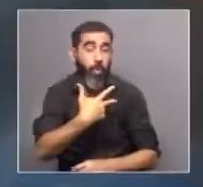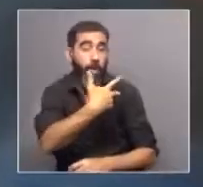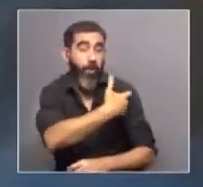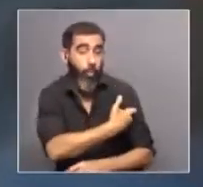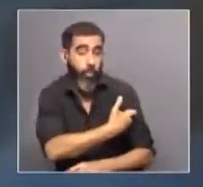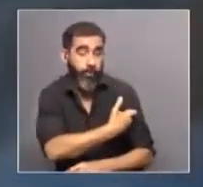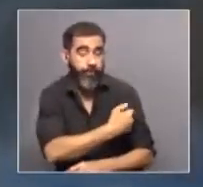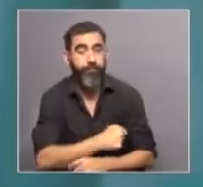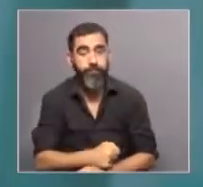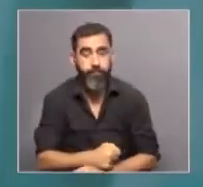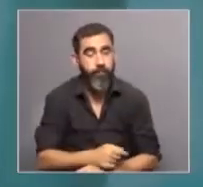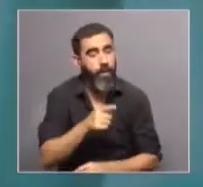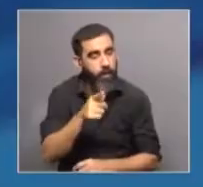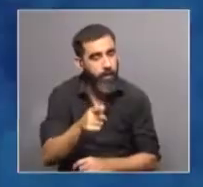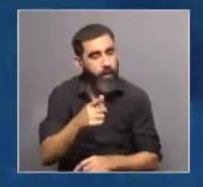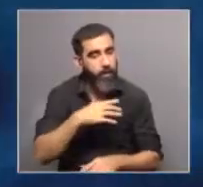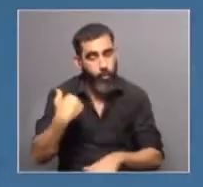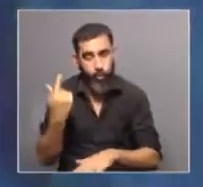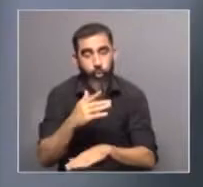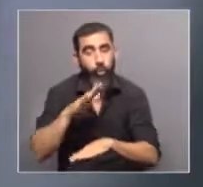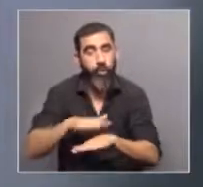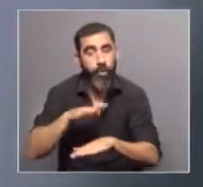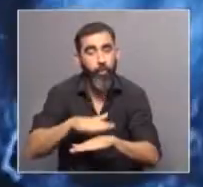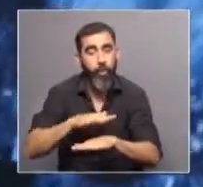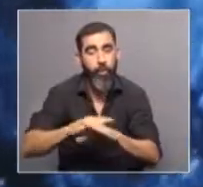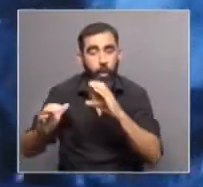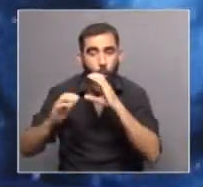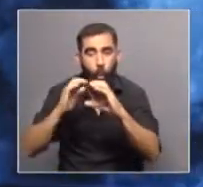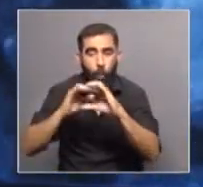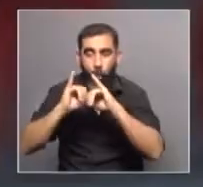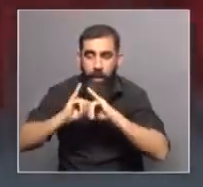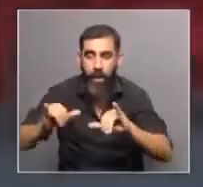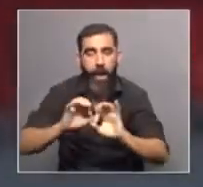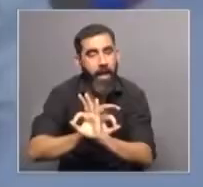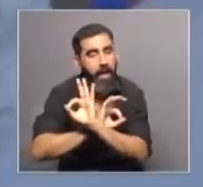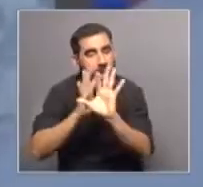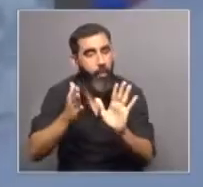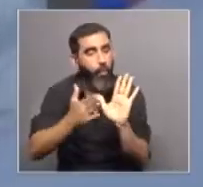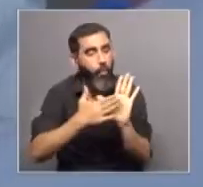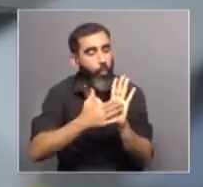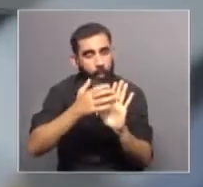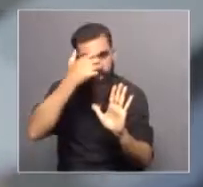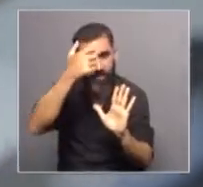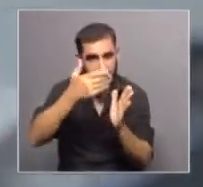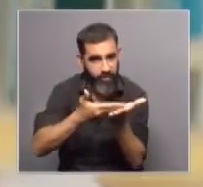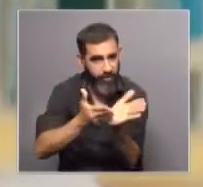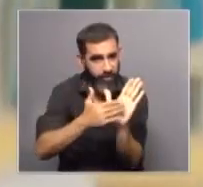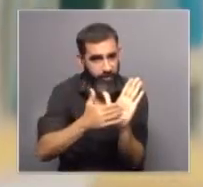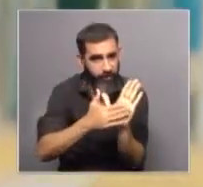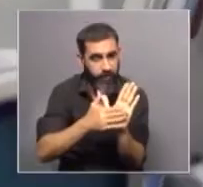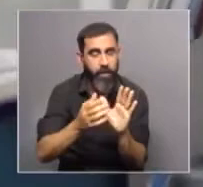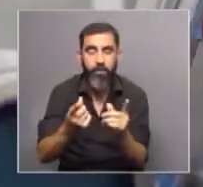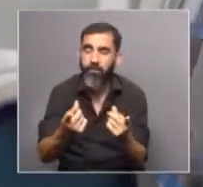sea, me parece que ahí tenemos una gran responsabilidad en comunicar bien en base a evidencia científica. Es necesario tener